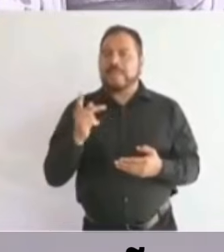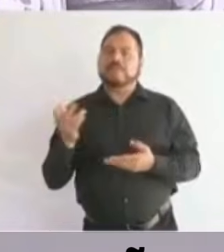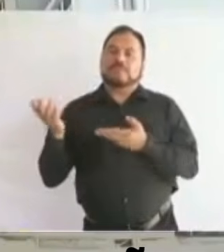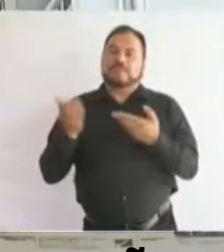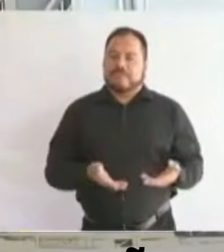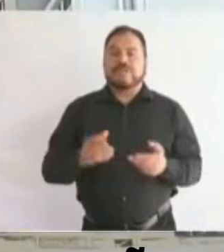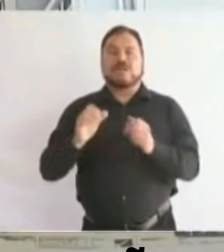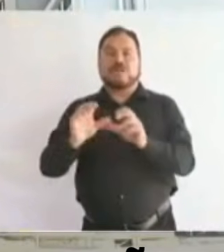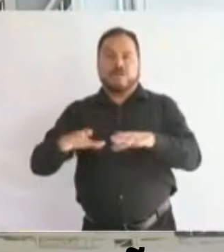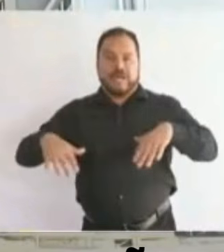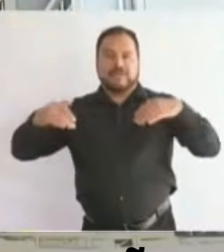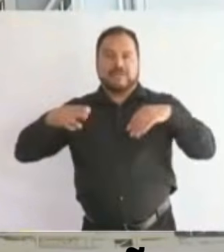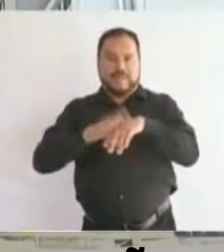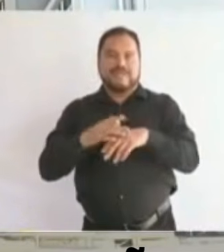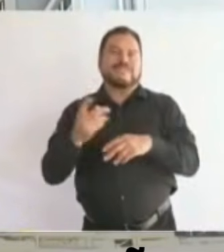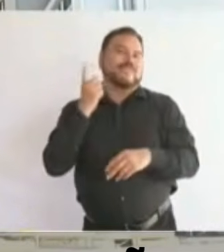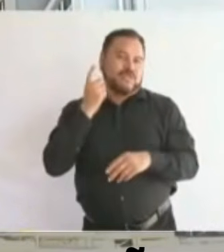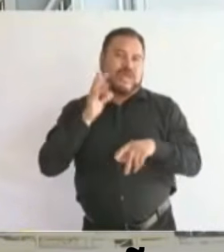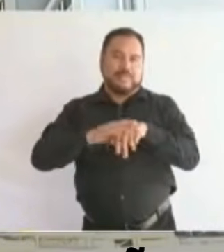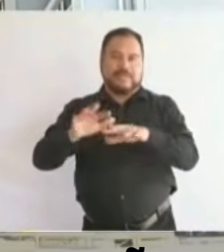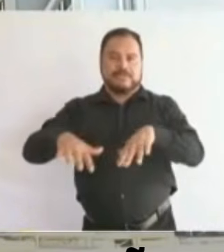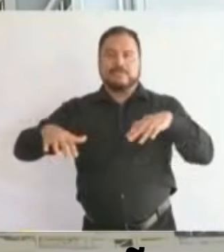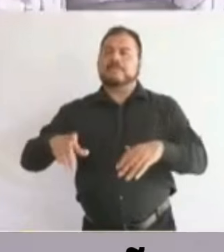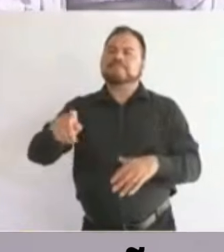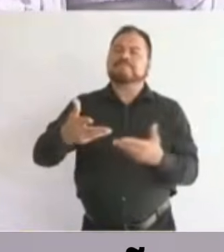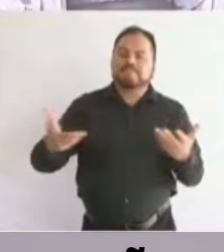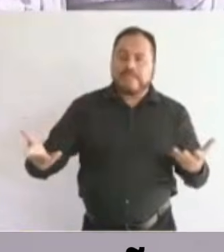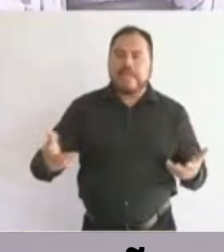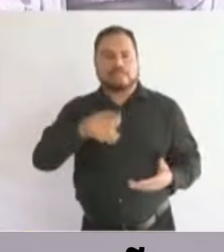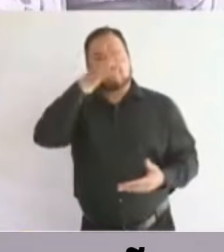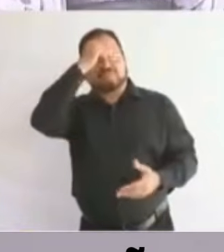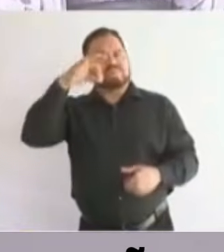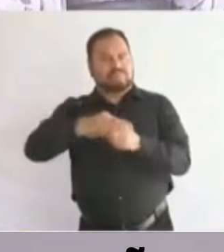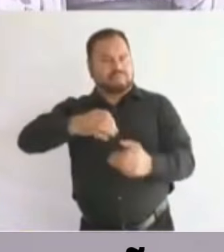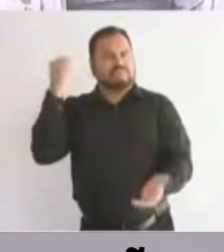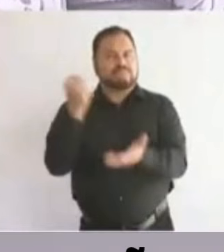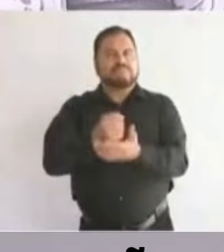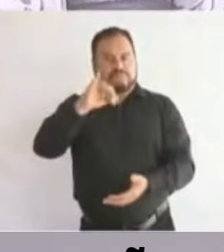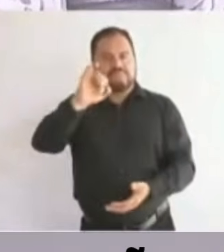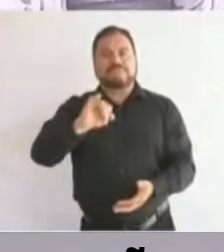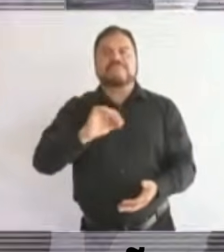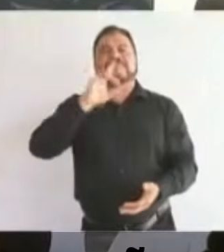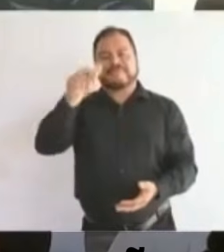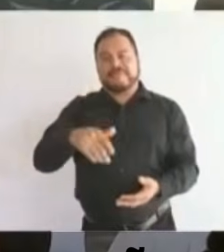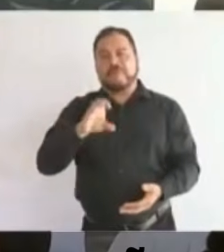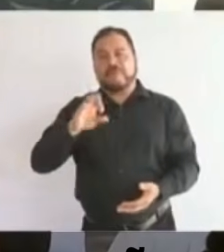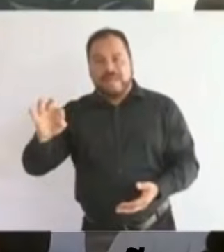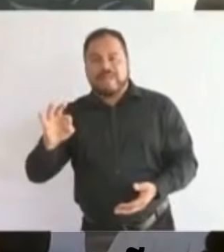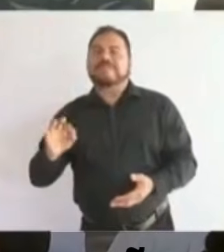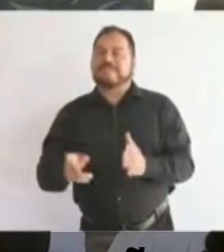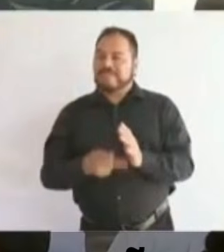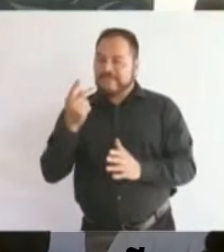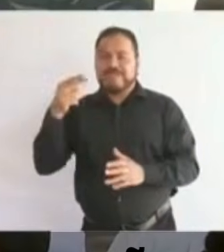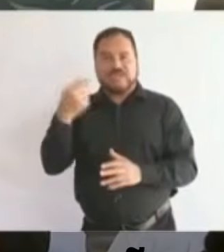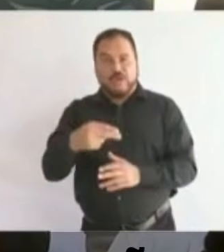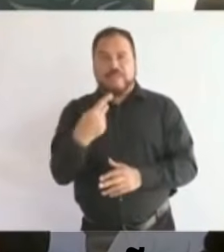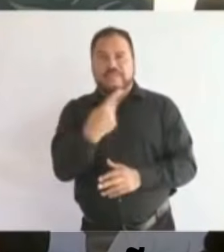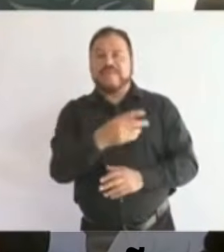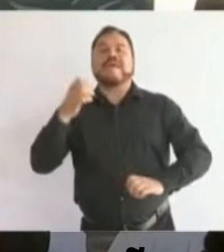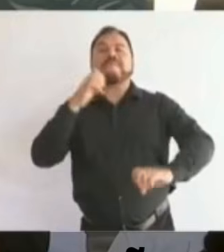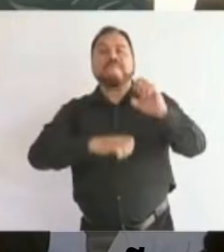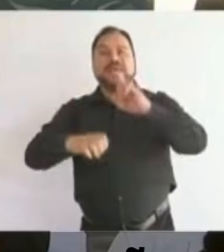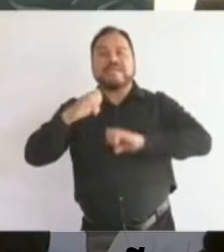Congreso, entonces sí nos dio oportunidad de hacer los cambios. Regresamos a Comisión Federal de Electricidad el nombre de